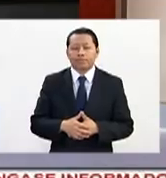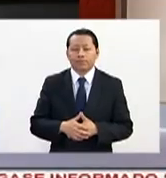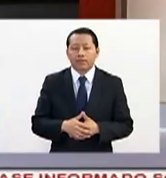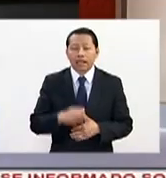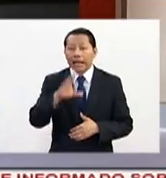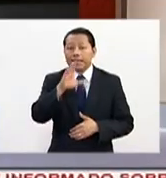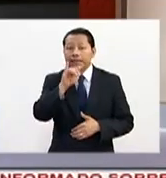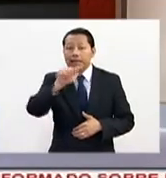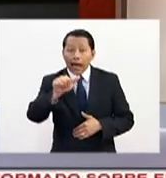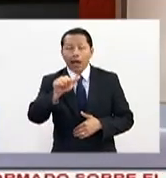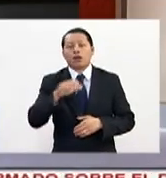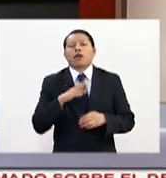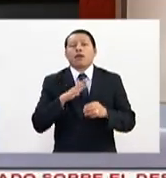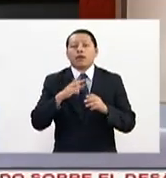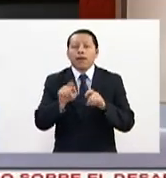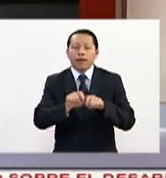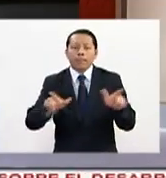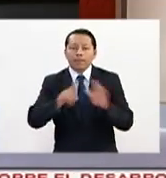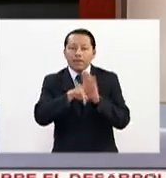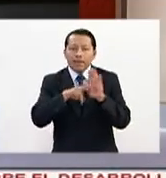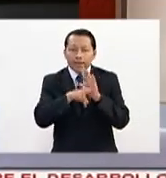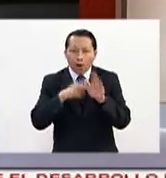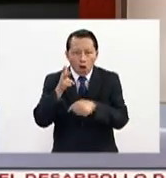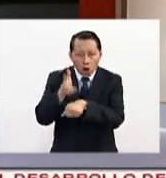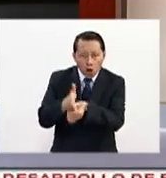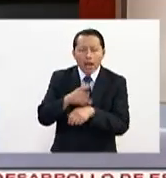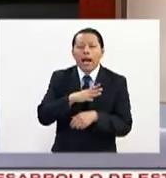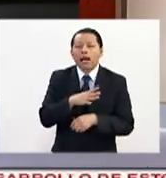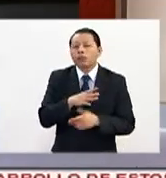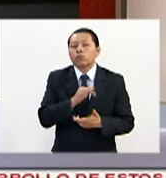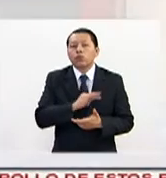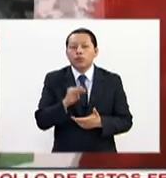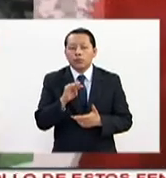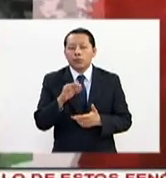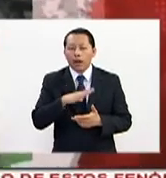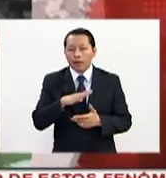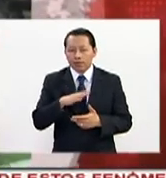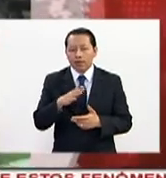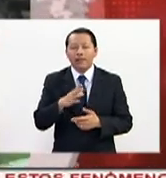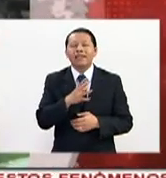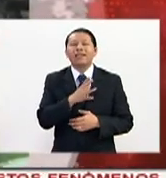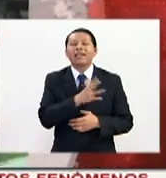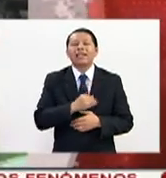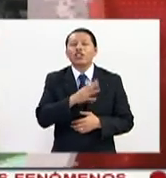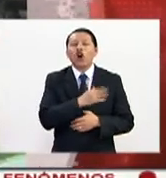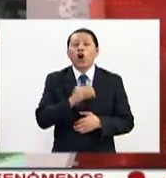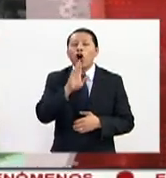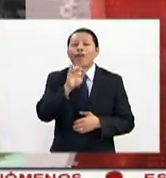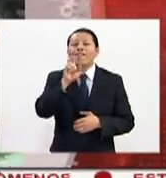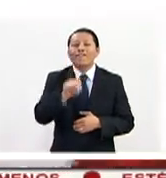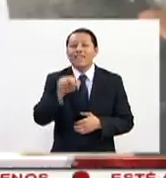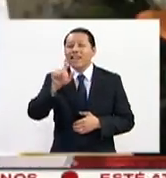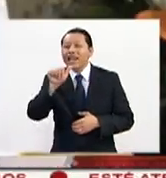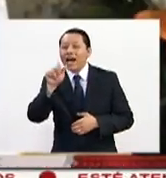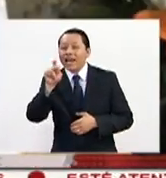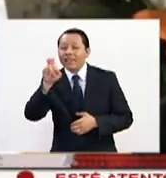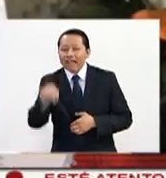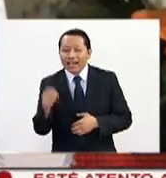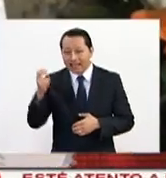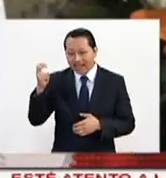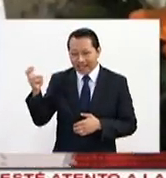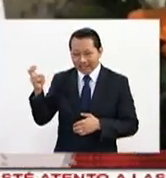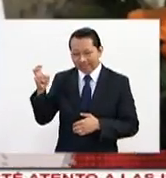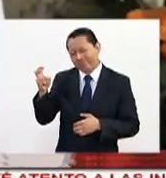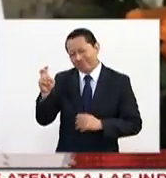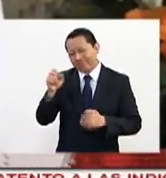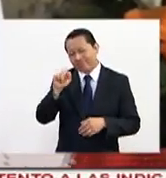La CIA publicó un video casero en el que se puede ver a Hamza Bin Laden. Él es hijo de Osama Bin Laden, del